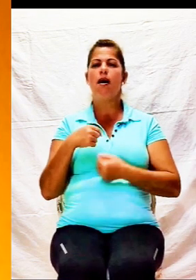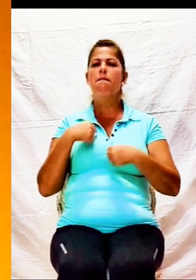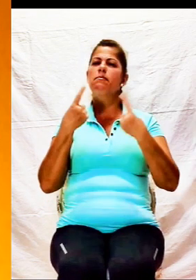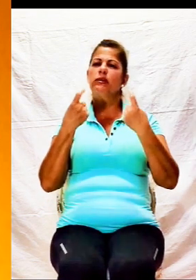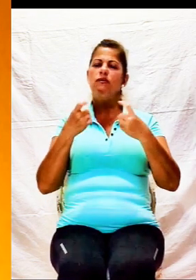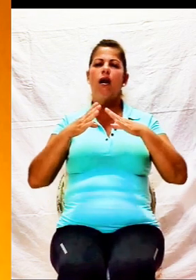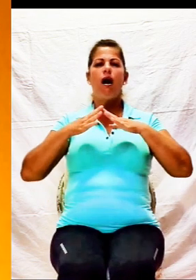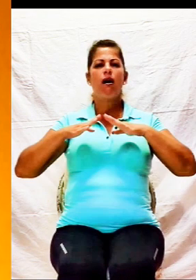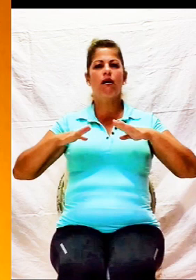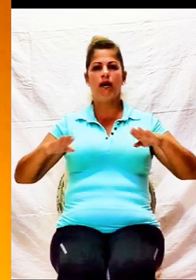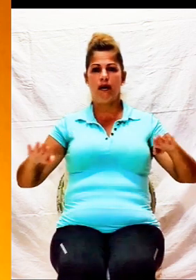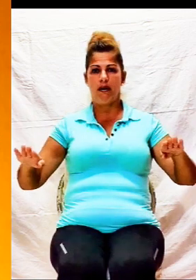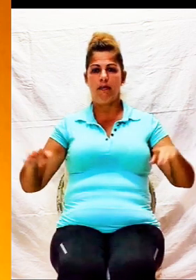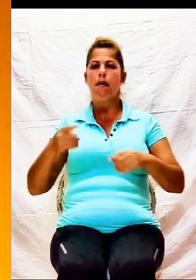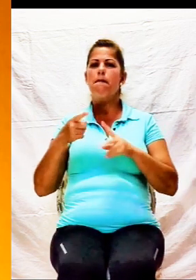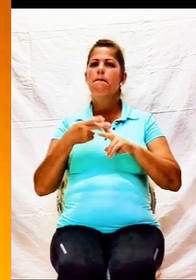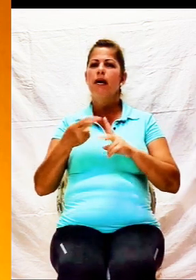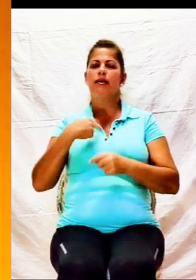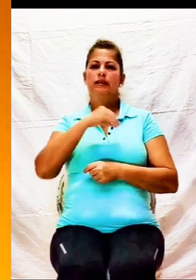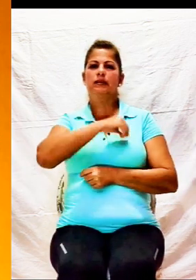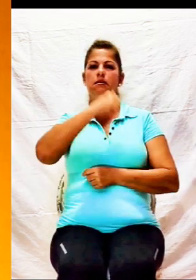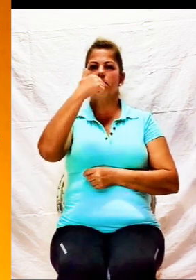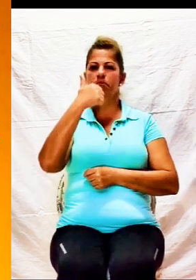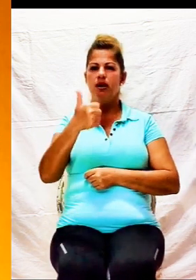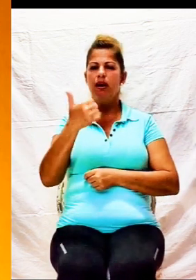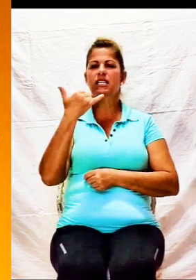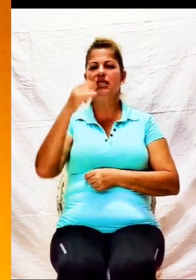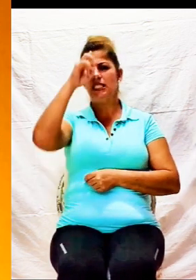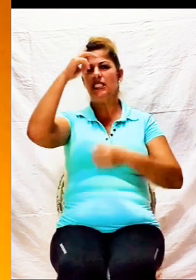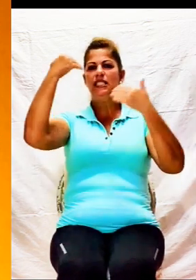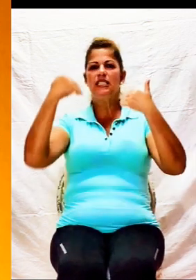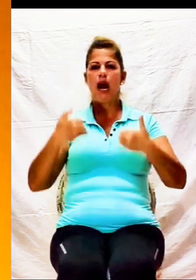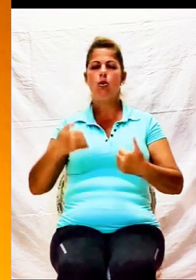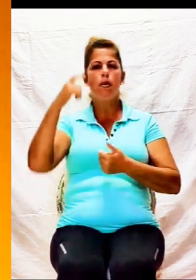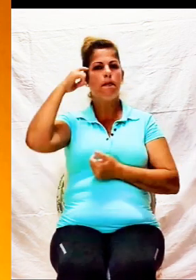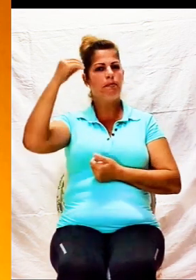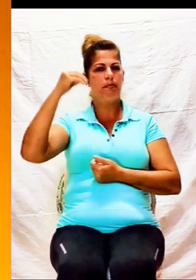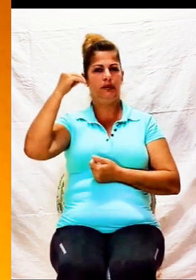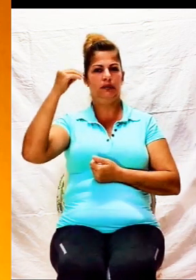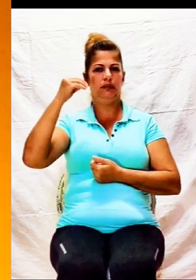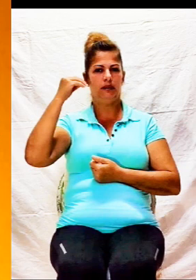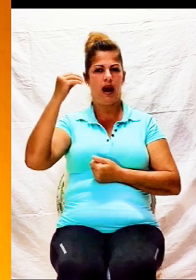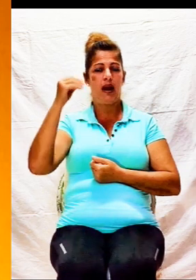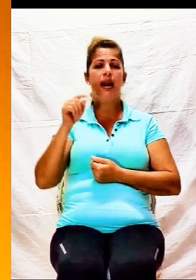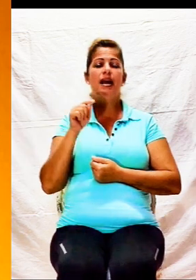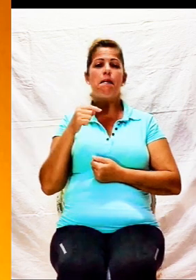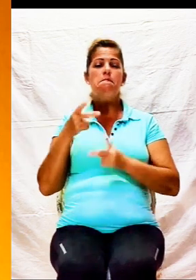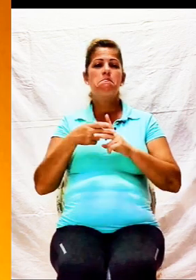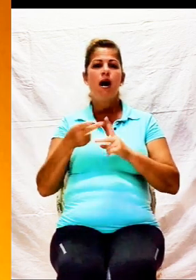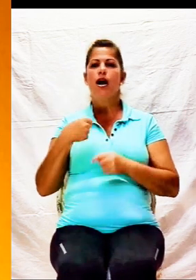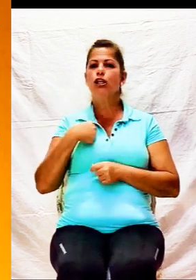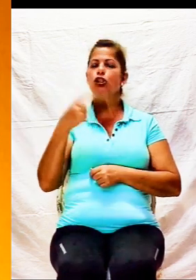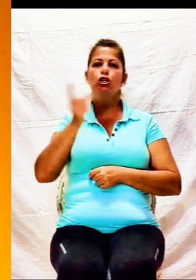Por eso, la calma necesaria para mi bienestar y salud mental depende de que no